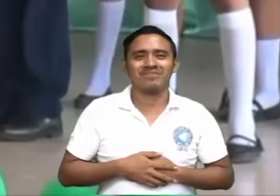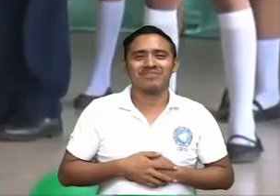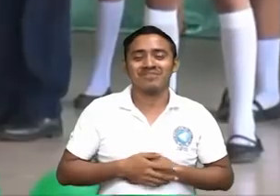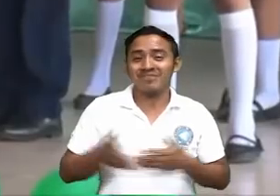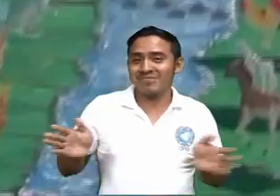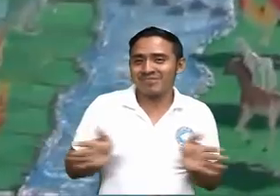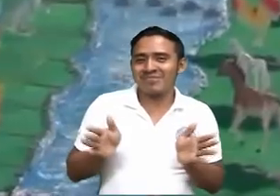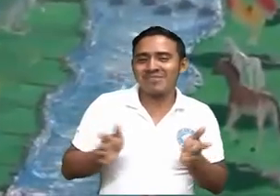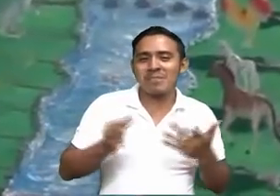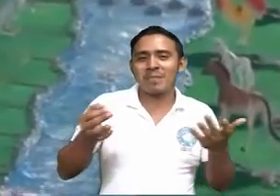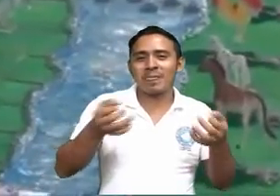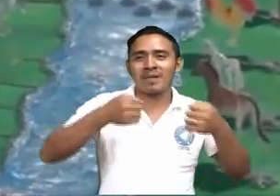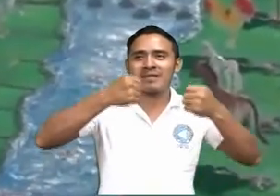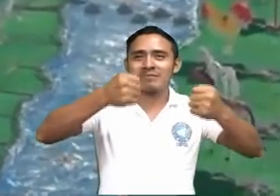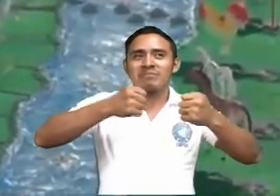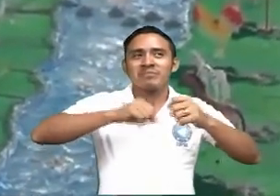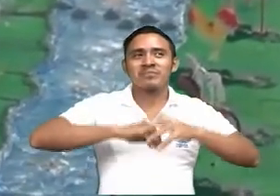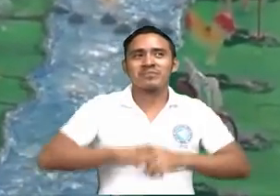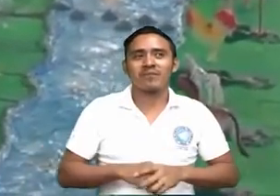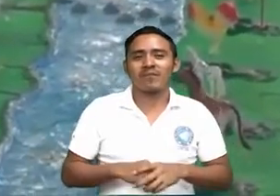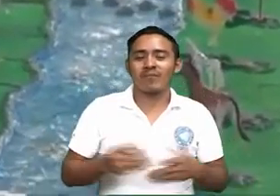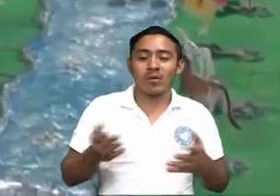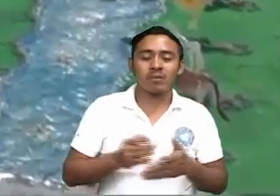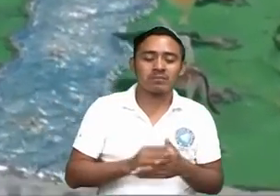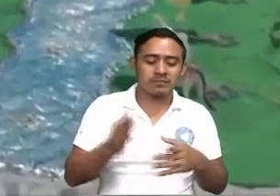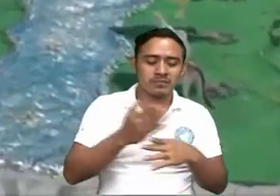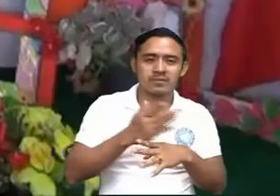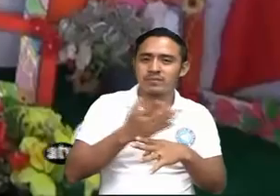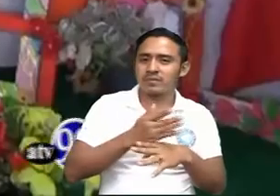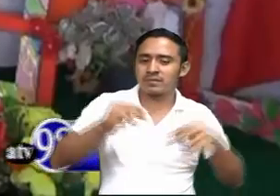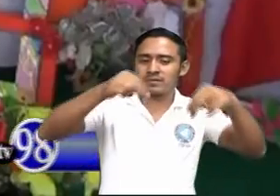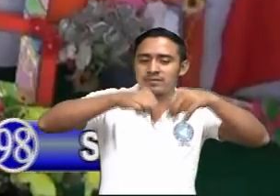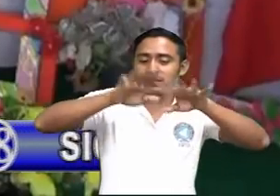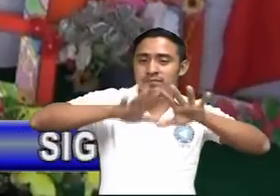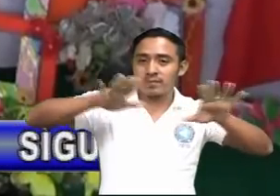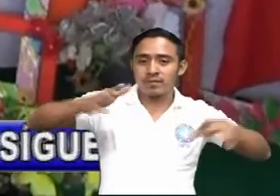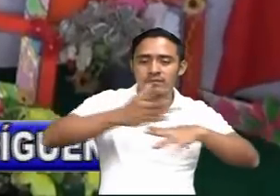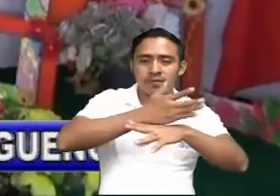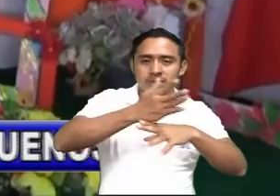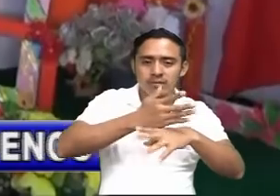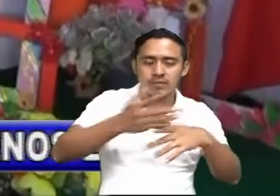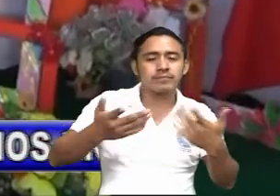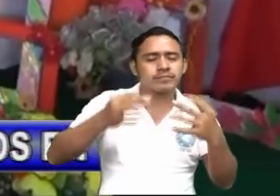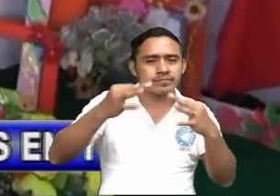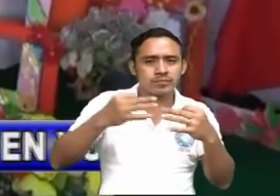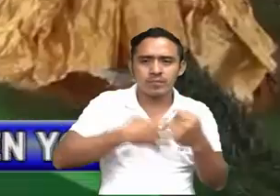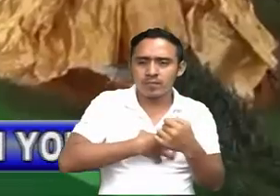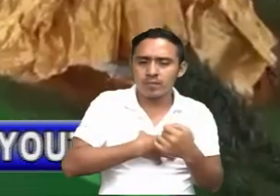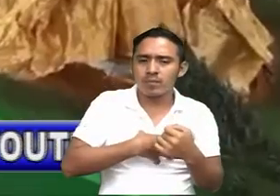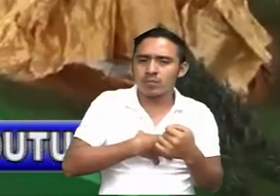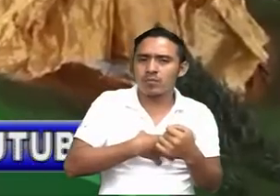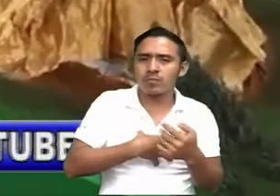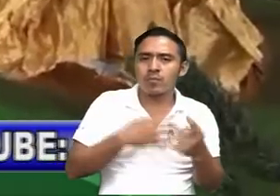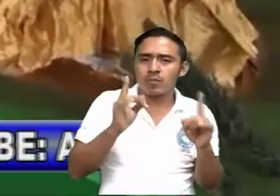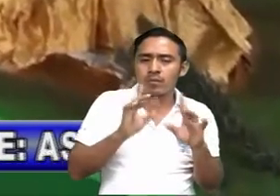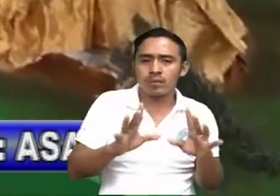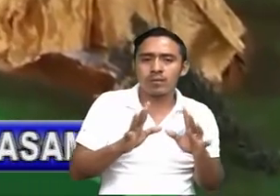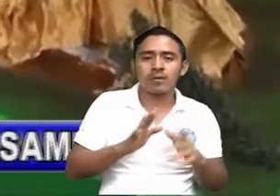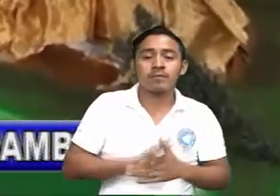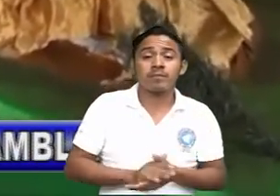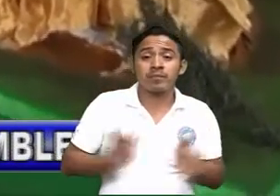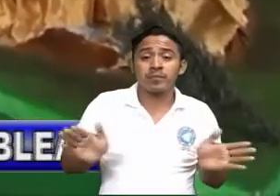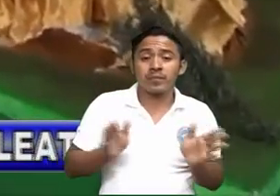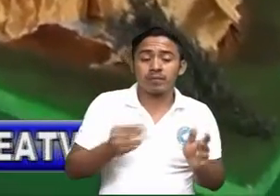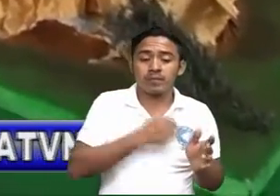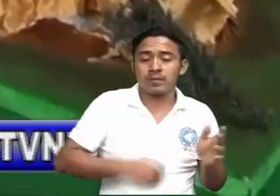Fomentar y fortalecer a temprana edad el amor por los recursos naturales, la biodiversidad y restablecer el patrimonio natural fue lo que motivó al